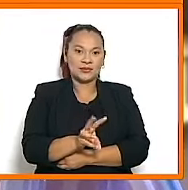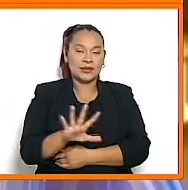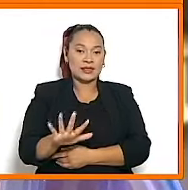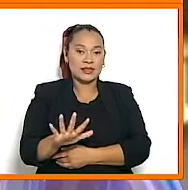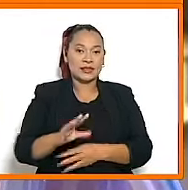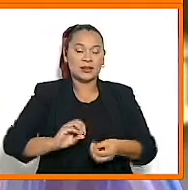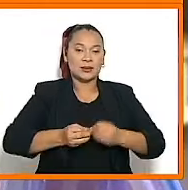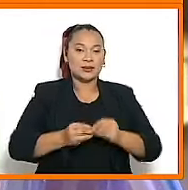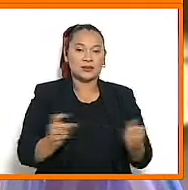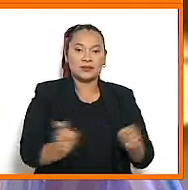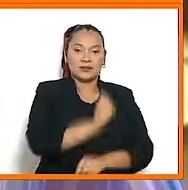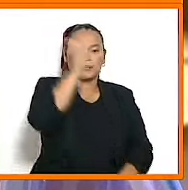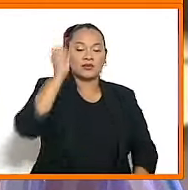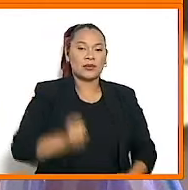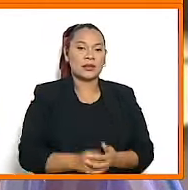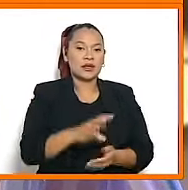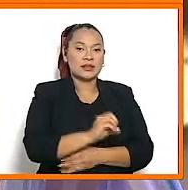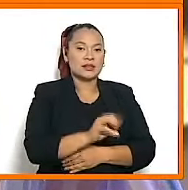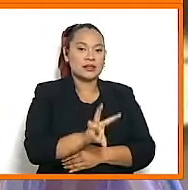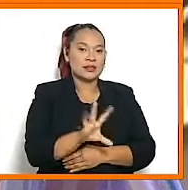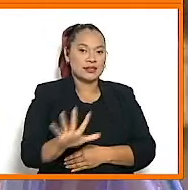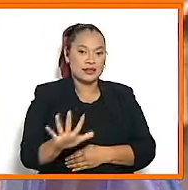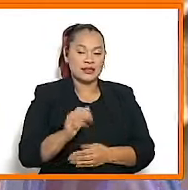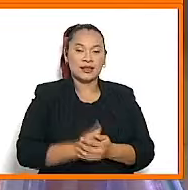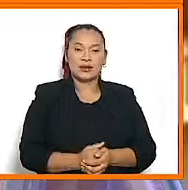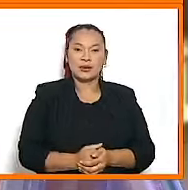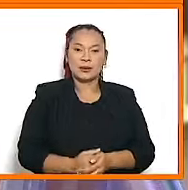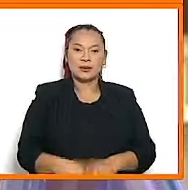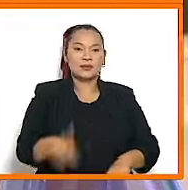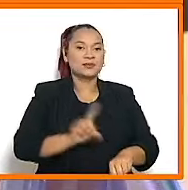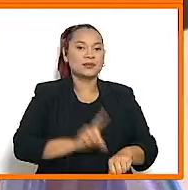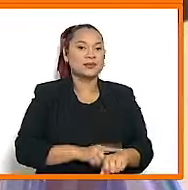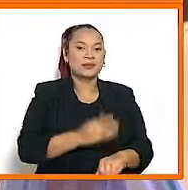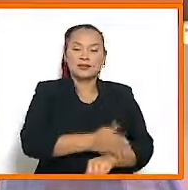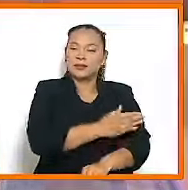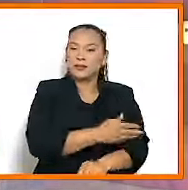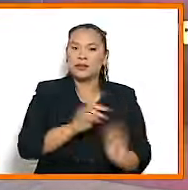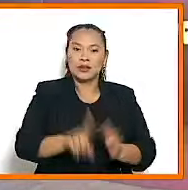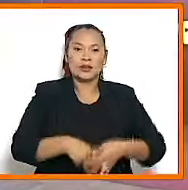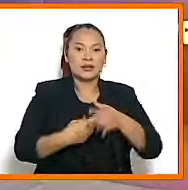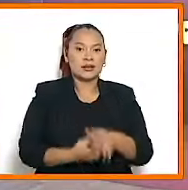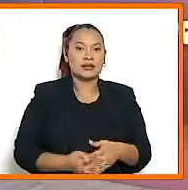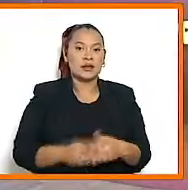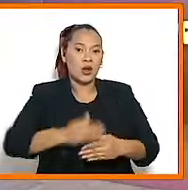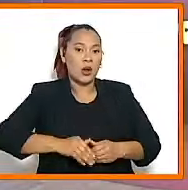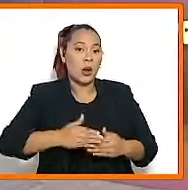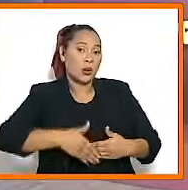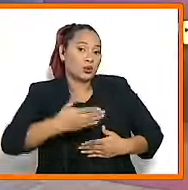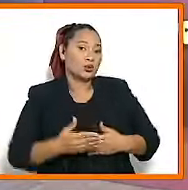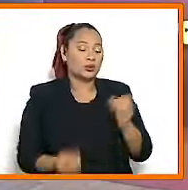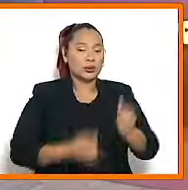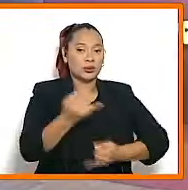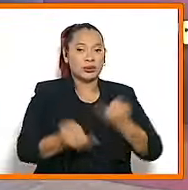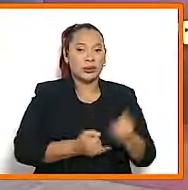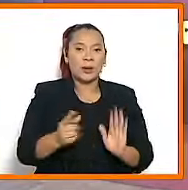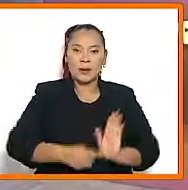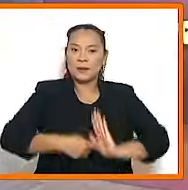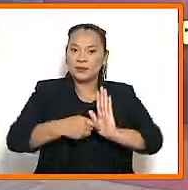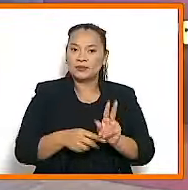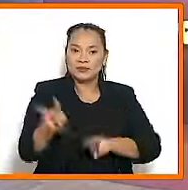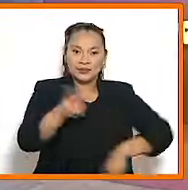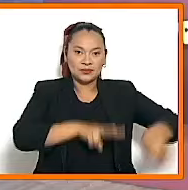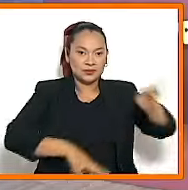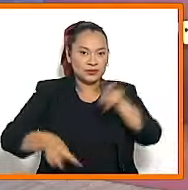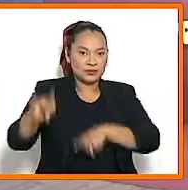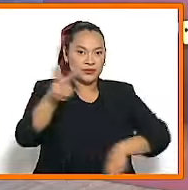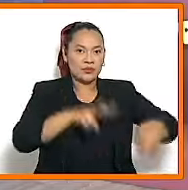5, número ganador 065. En ese momento, antes de iniciar con nuestro siguiente juego, quiero presentar a nuestra auditora y notario, quienes